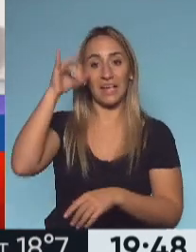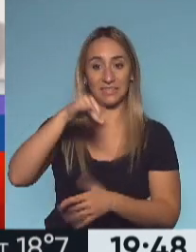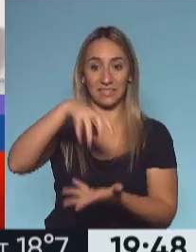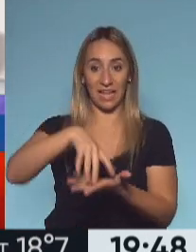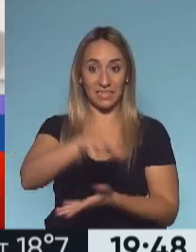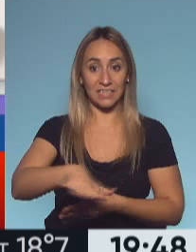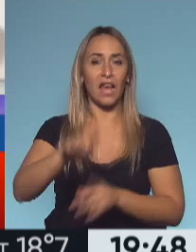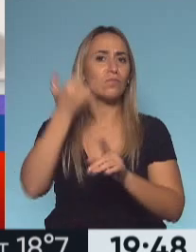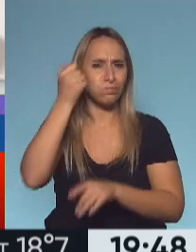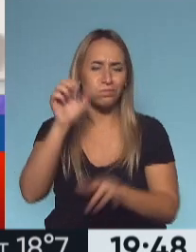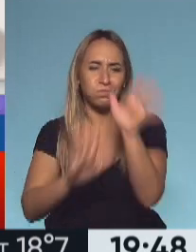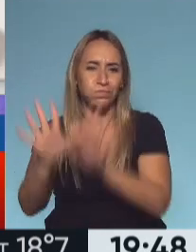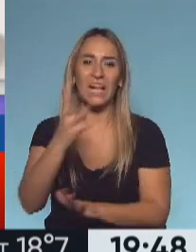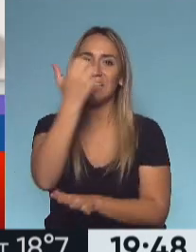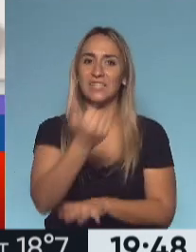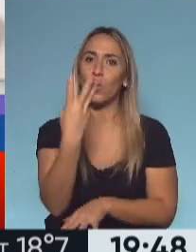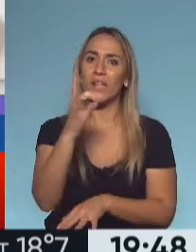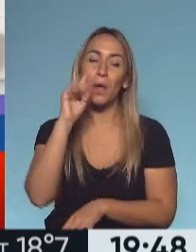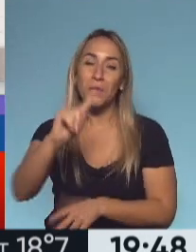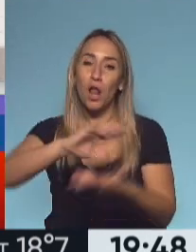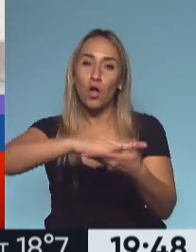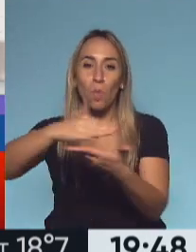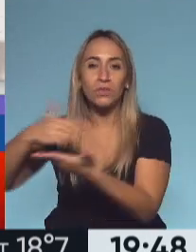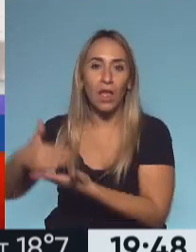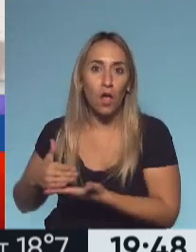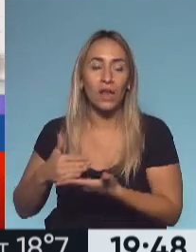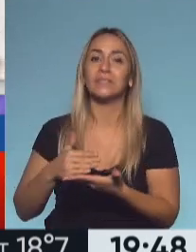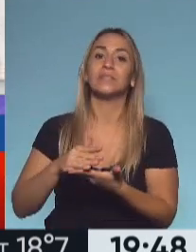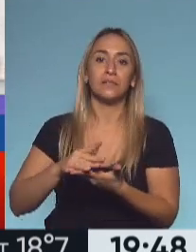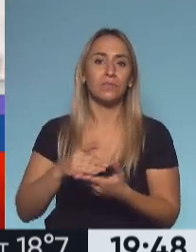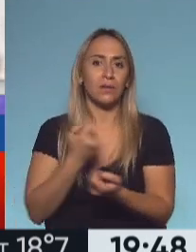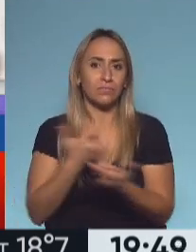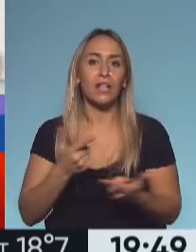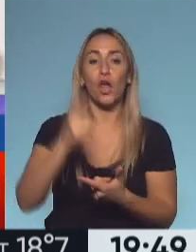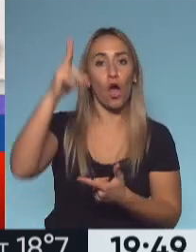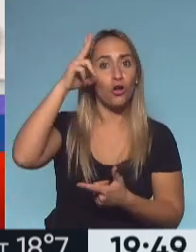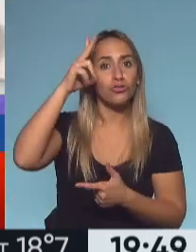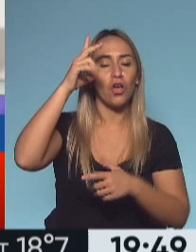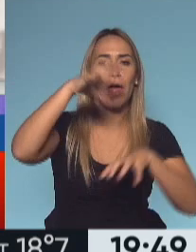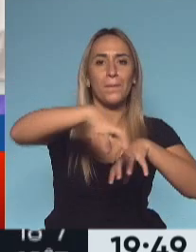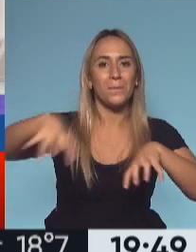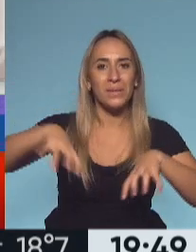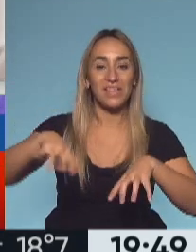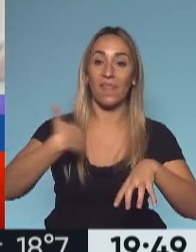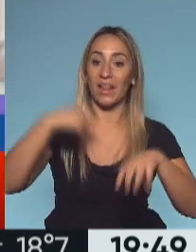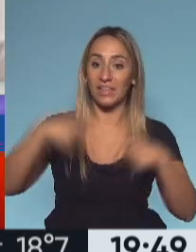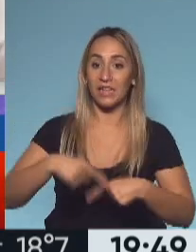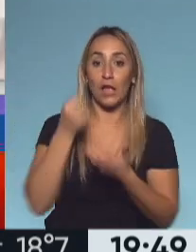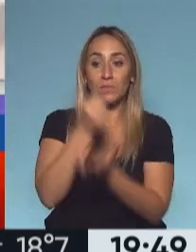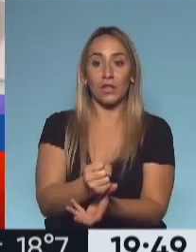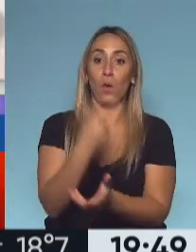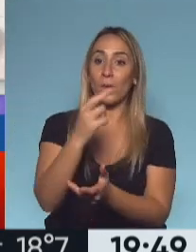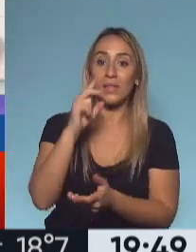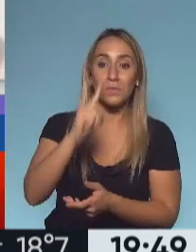fabricación, 640.000 computadoras creando empleo argentino en 8 empresas argentinas, con una inversión de 20.000 millones